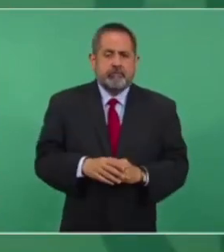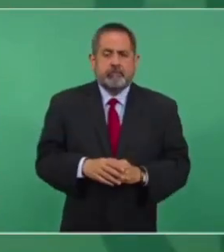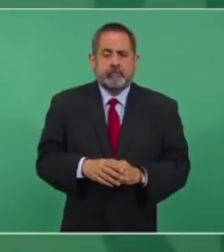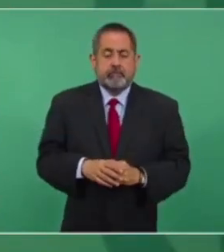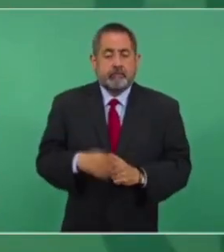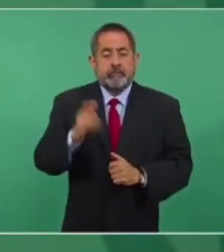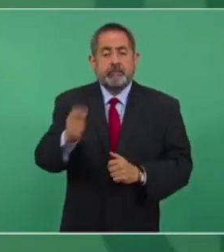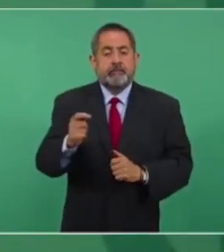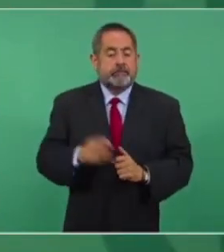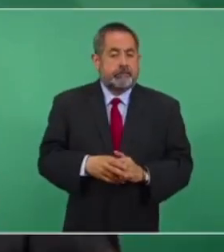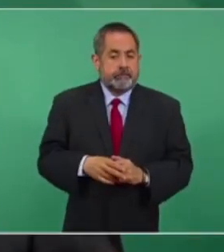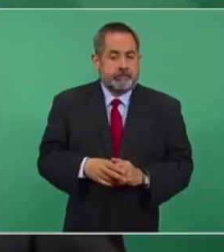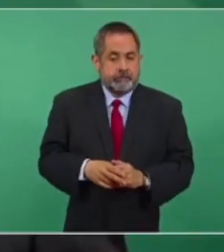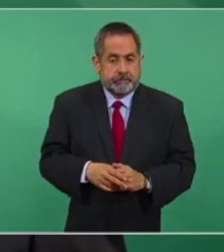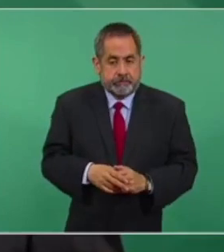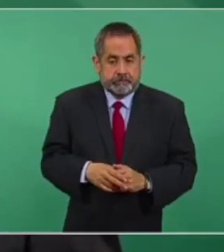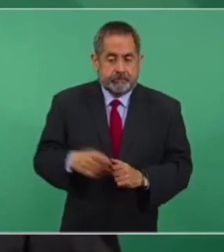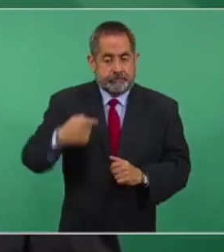Entonces, considero